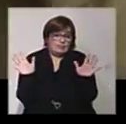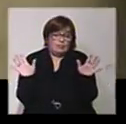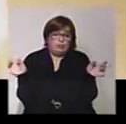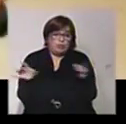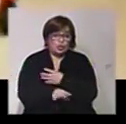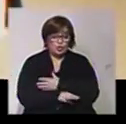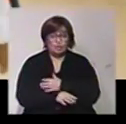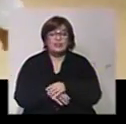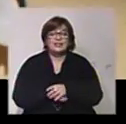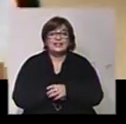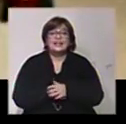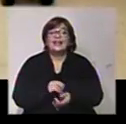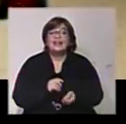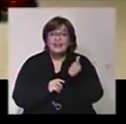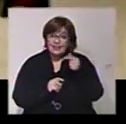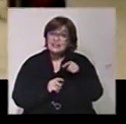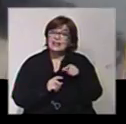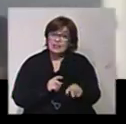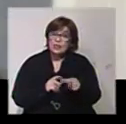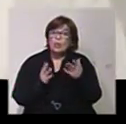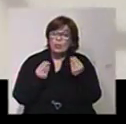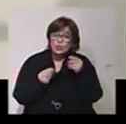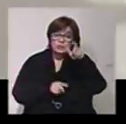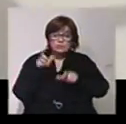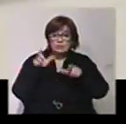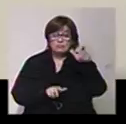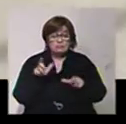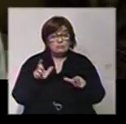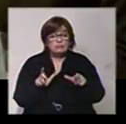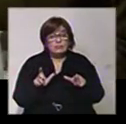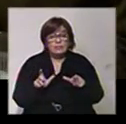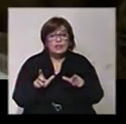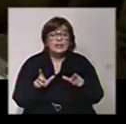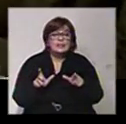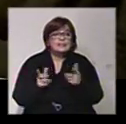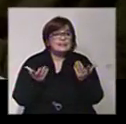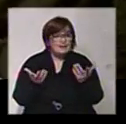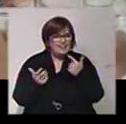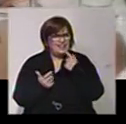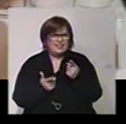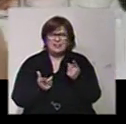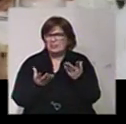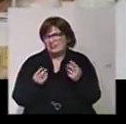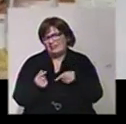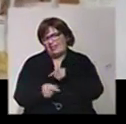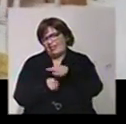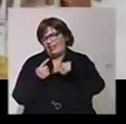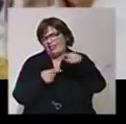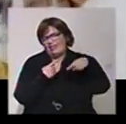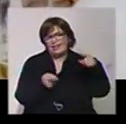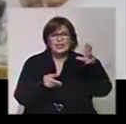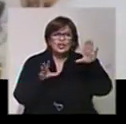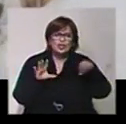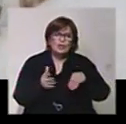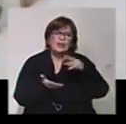cartón lleno casi. Totalmente. O casi, ¿no? Justamente. Capaz que para mucha gente Se ha dicho tanta cosa sobre la muerte de Anthony Bourdain. Bueno,